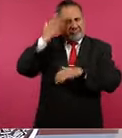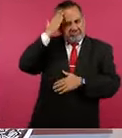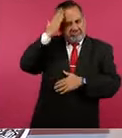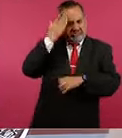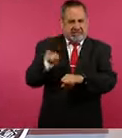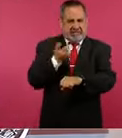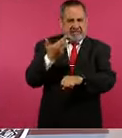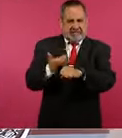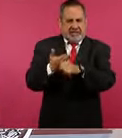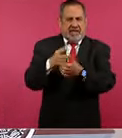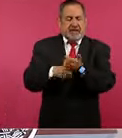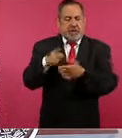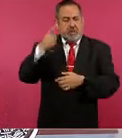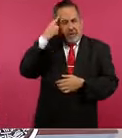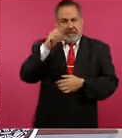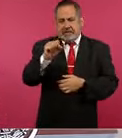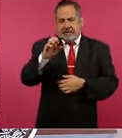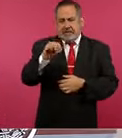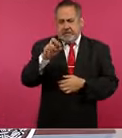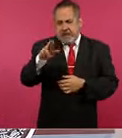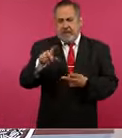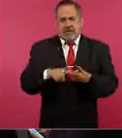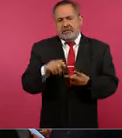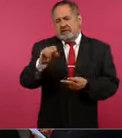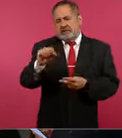secretario de Marina, el secretario de Defensa.